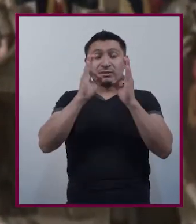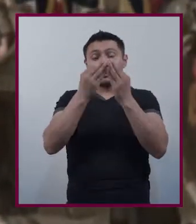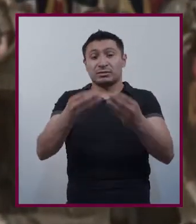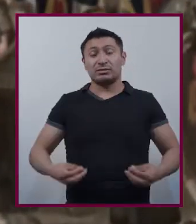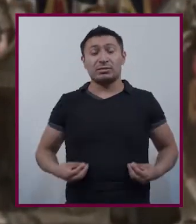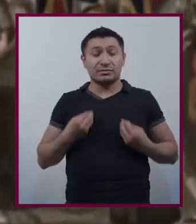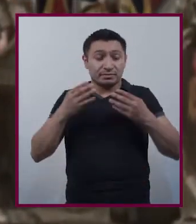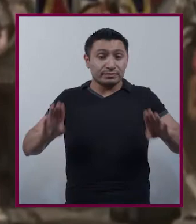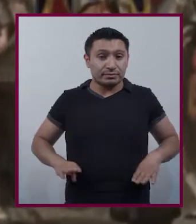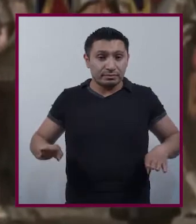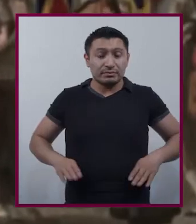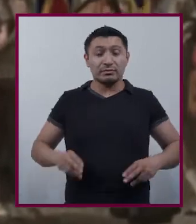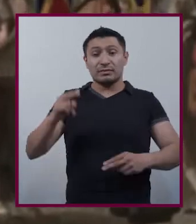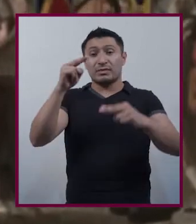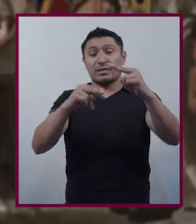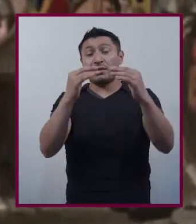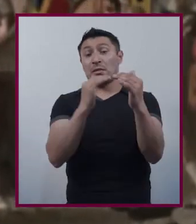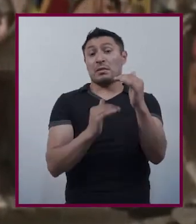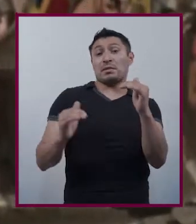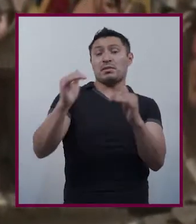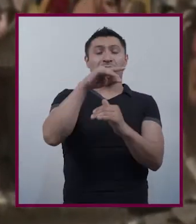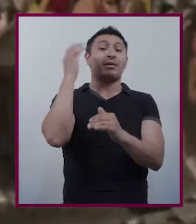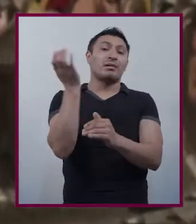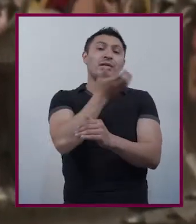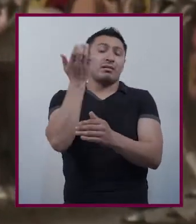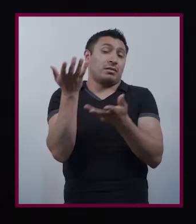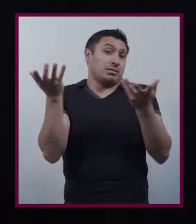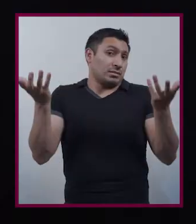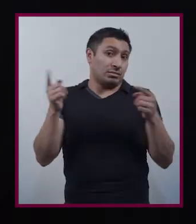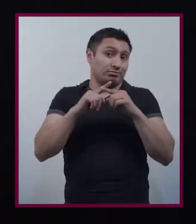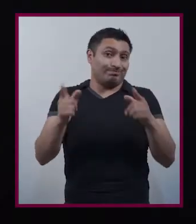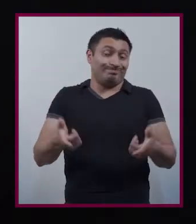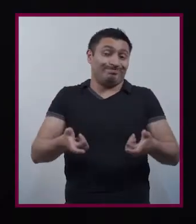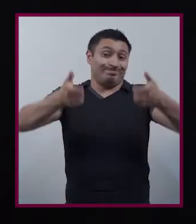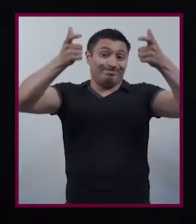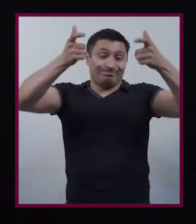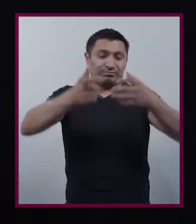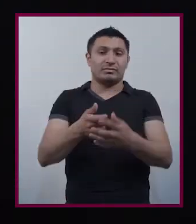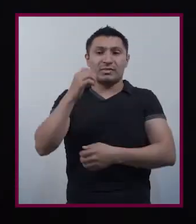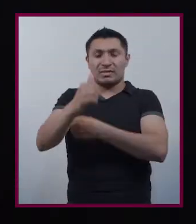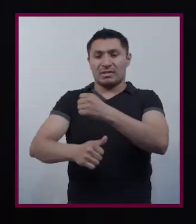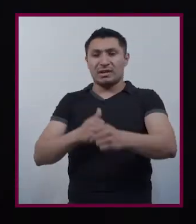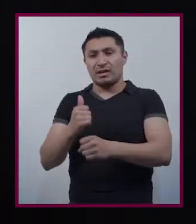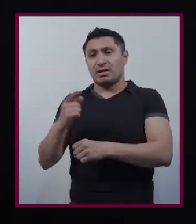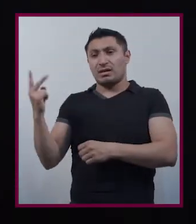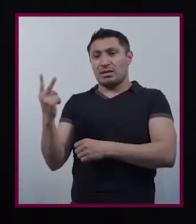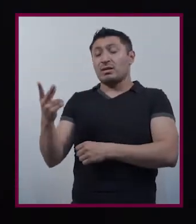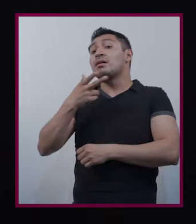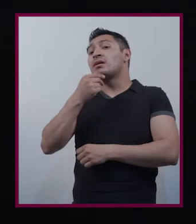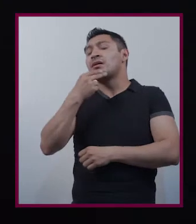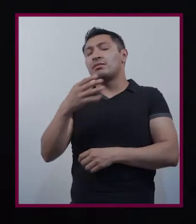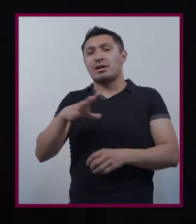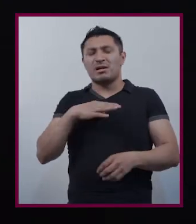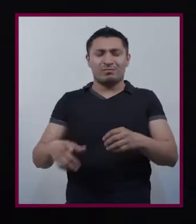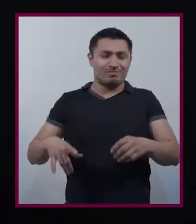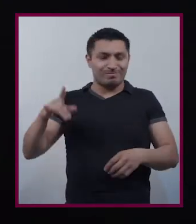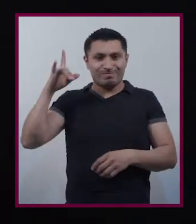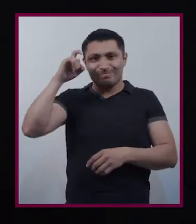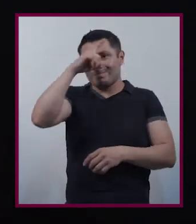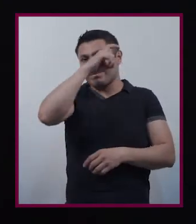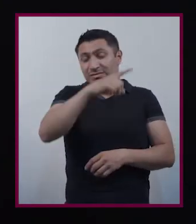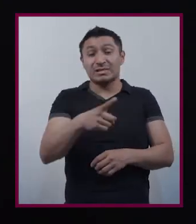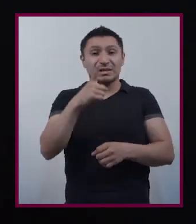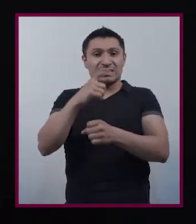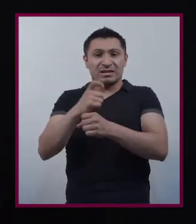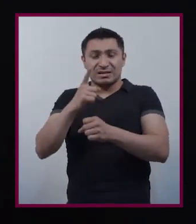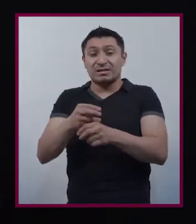vida al que la clase alta estaba acostumbrada. Por años, Jerónimo y su padre se vieron en medio de una lucha, el primero